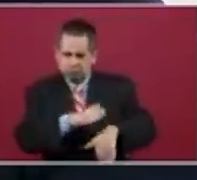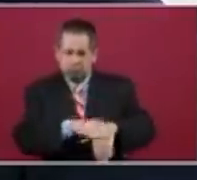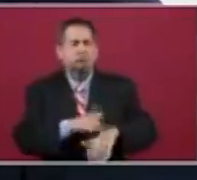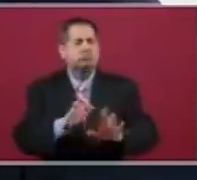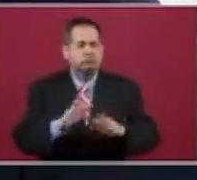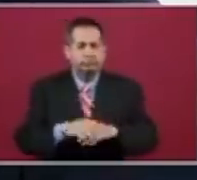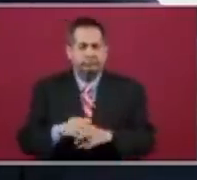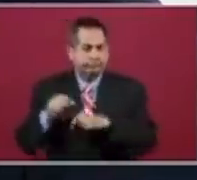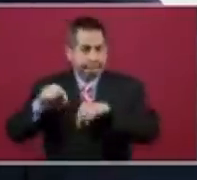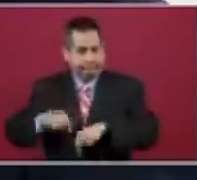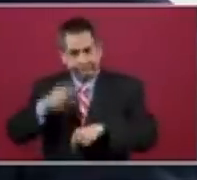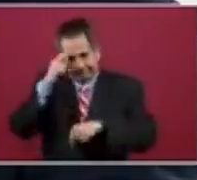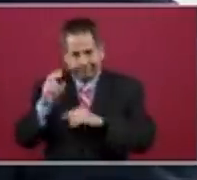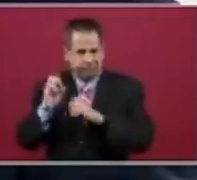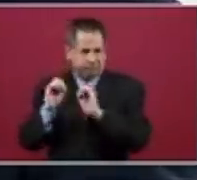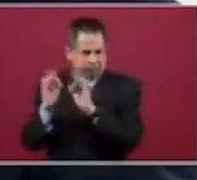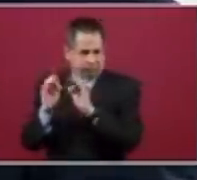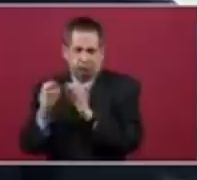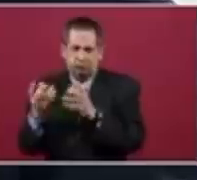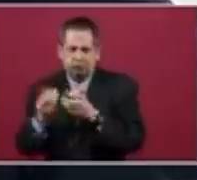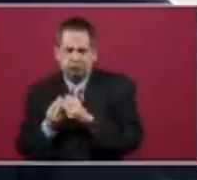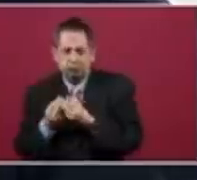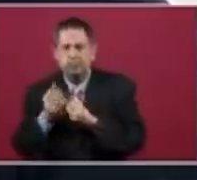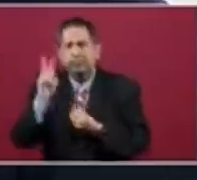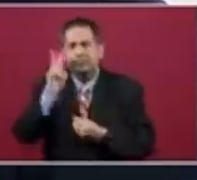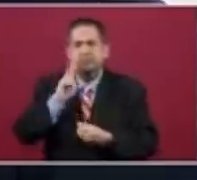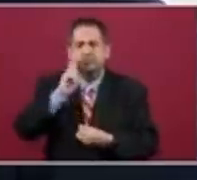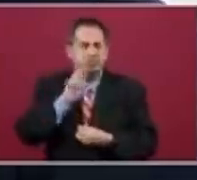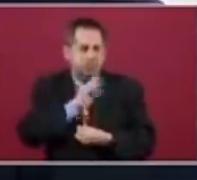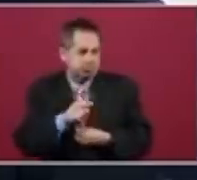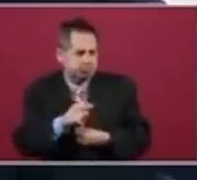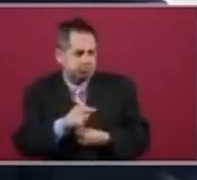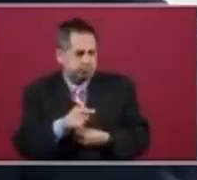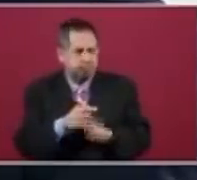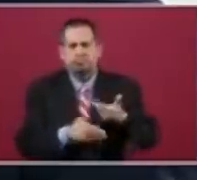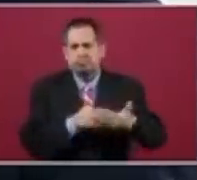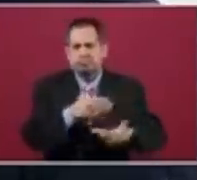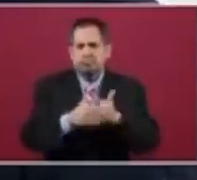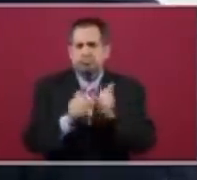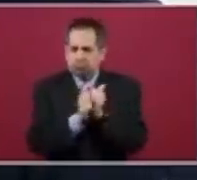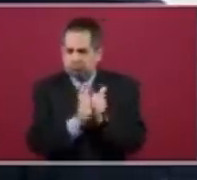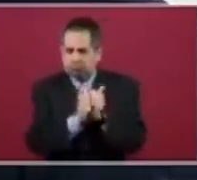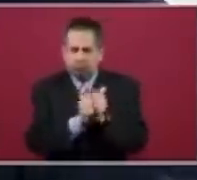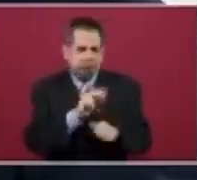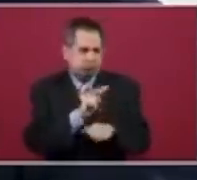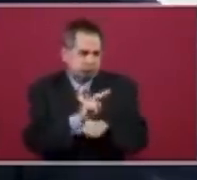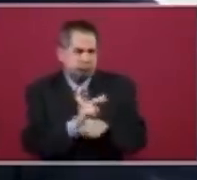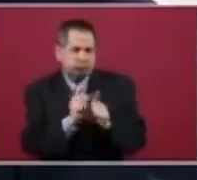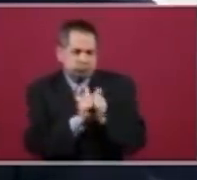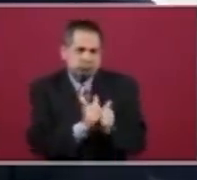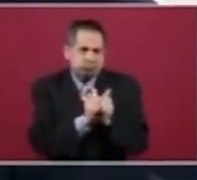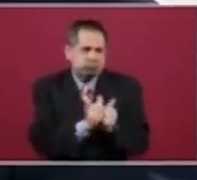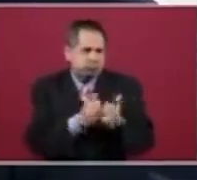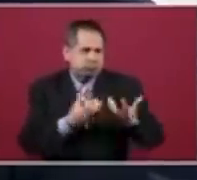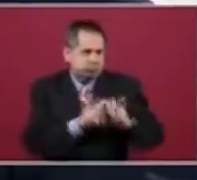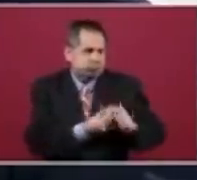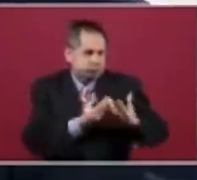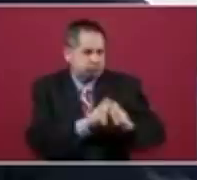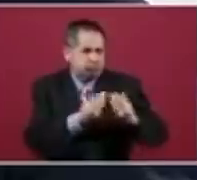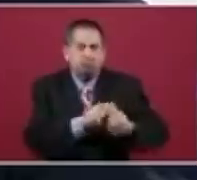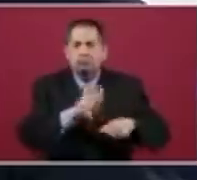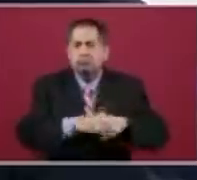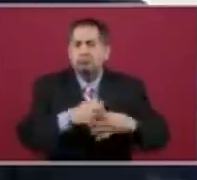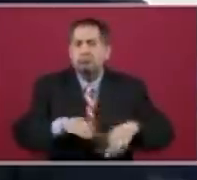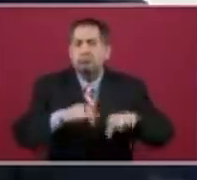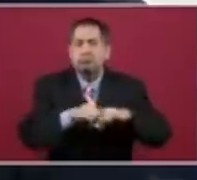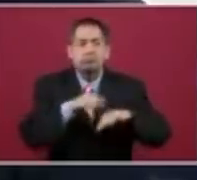acá presente en México analizar la posibilidad de concretar un proceso de acompañamiento más profundo e integral en torno